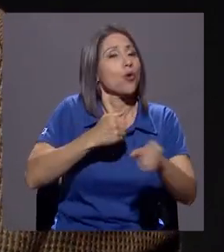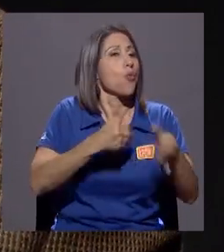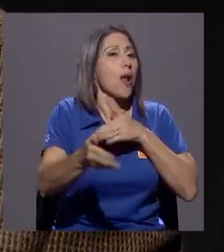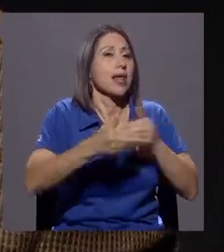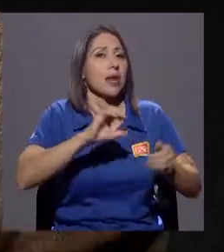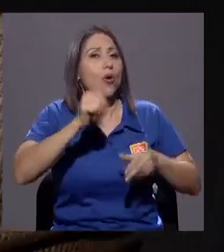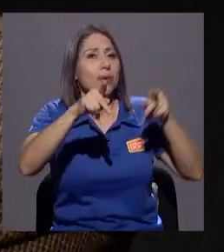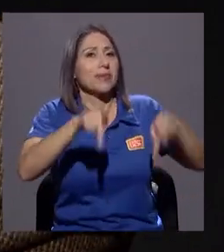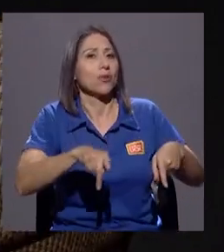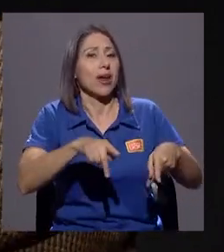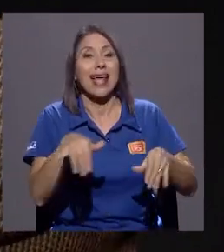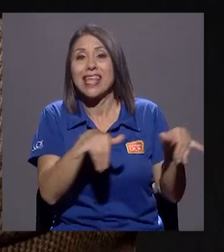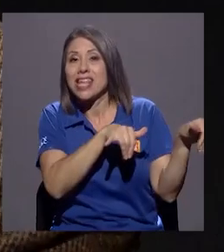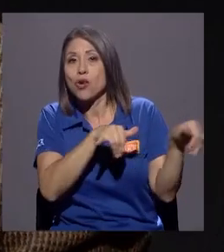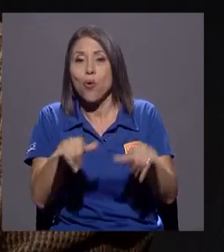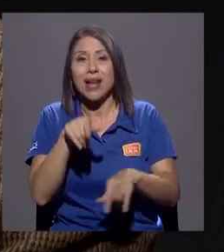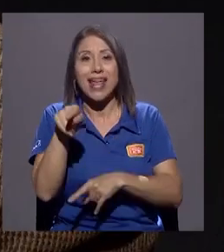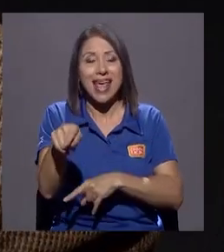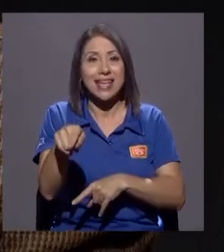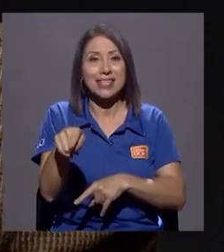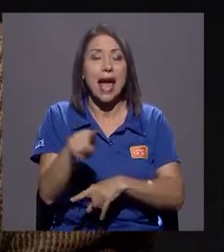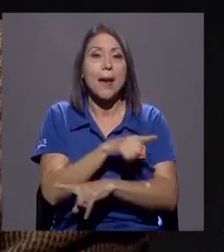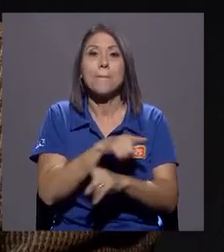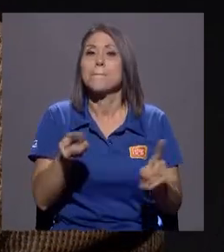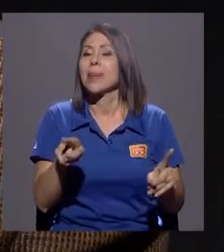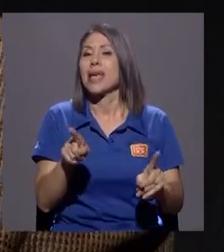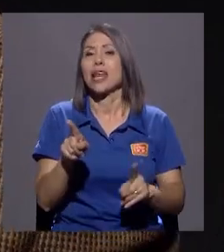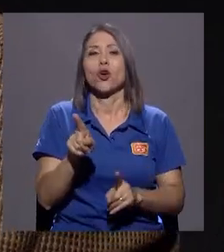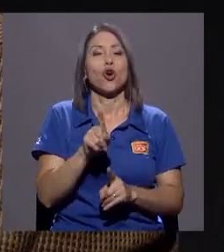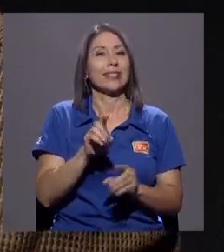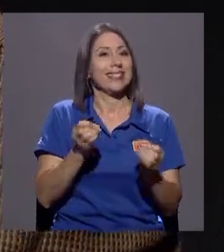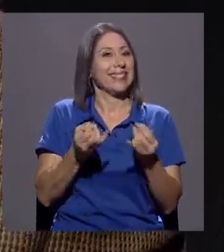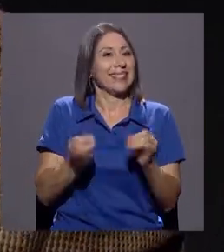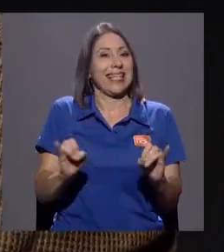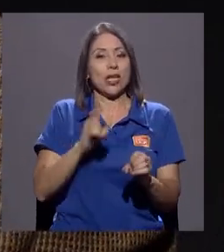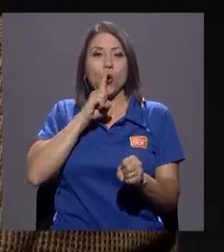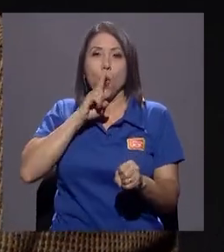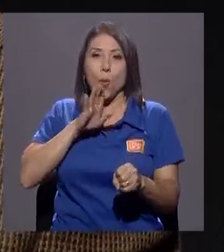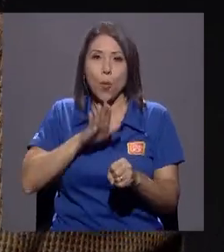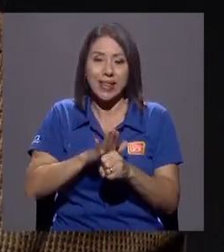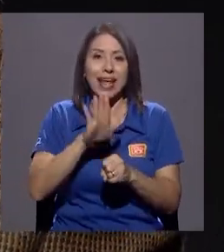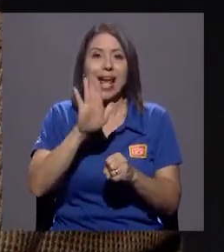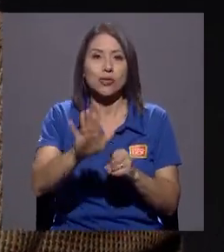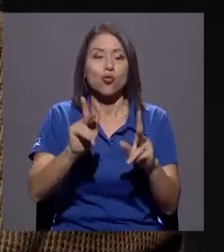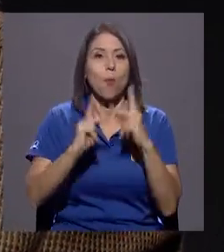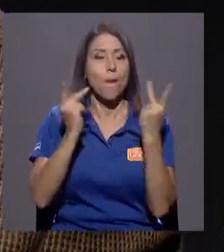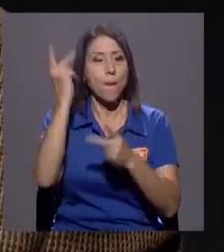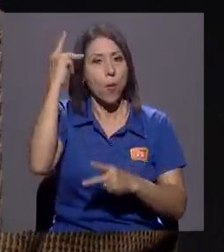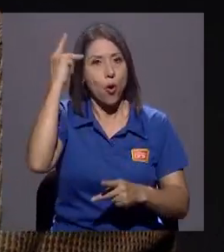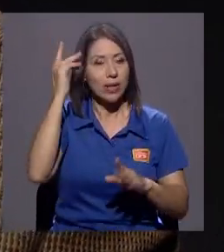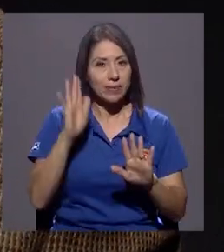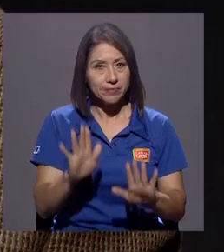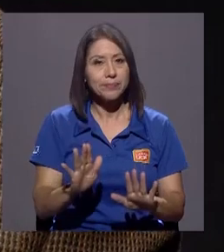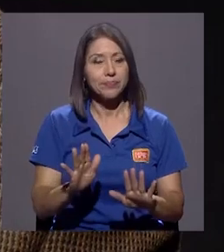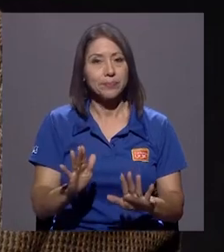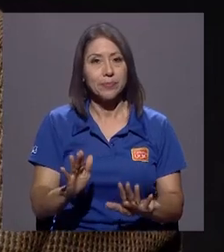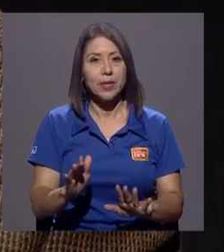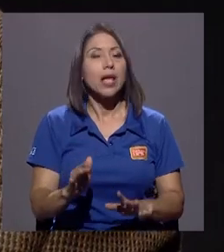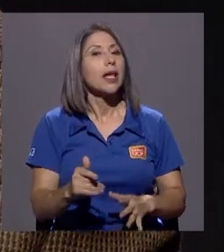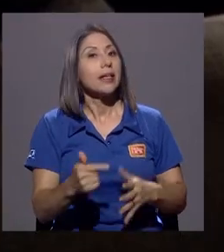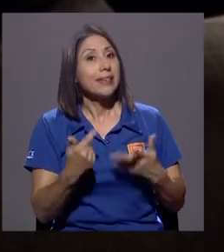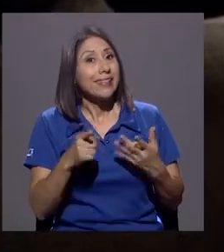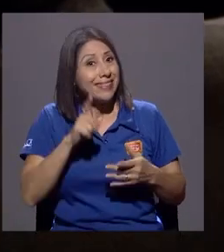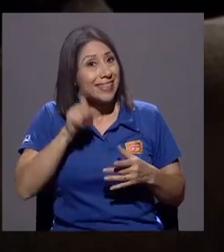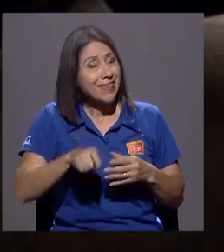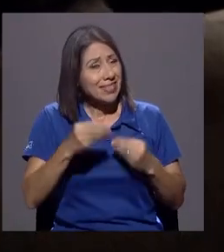ella sin que comprometa como compromete políticamente a su organización yo te quería